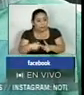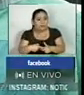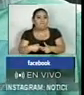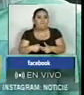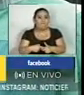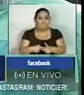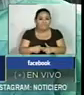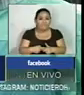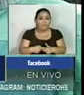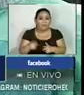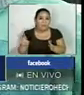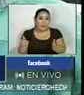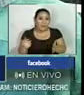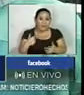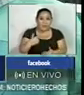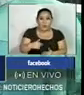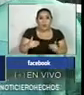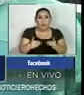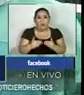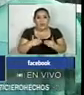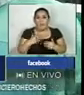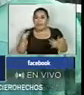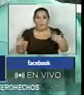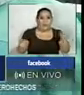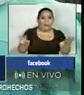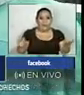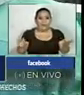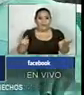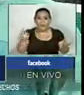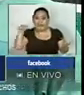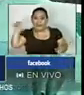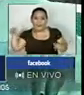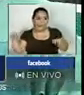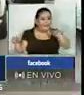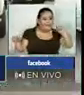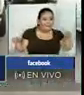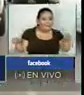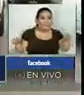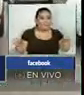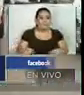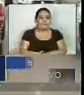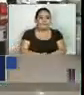bien, es bien, es como partirse en dos, estar aquí y estar allá.